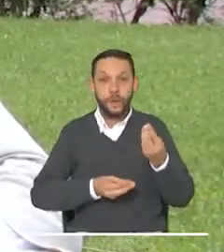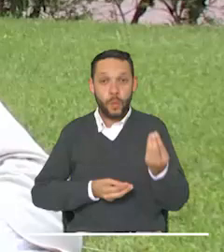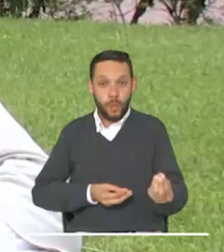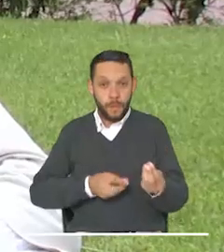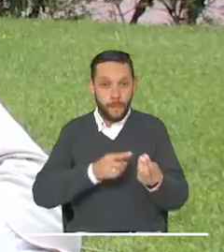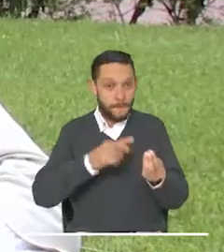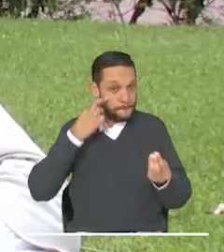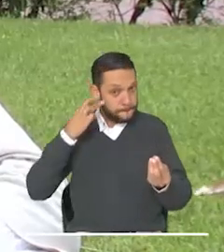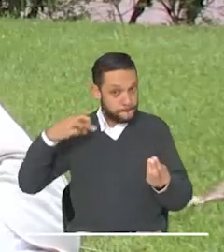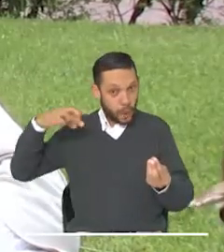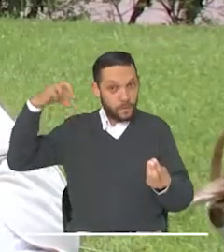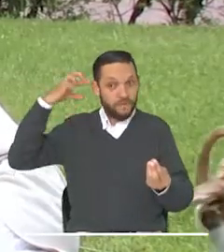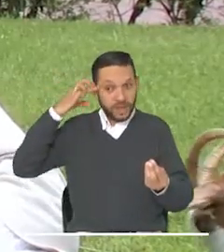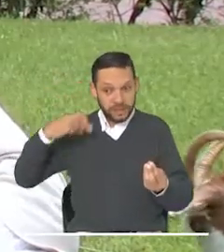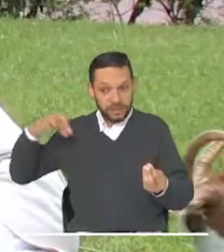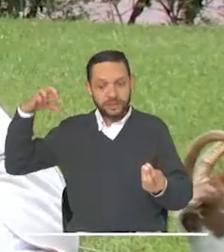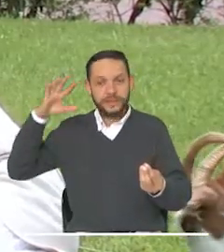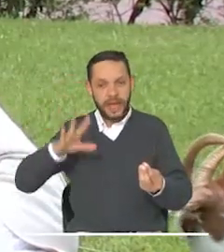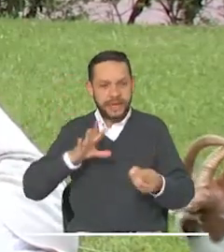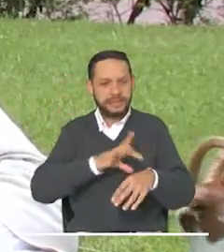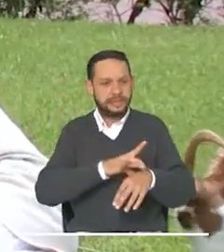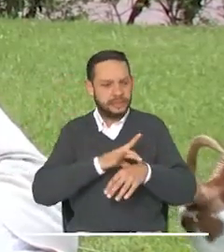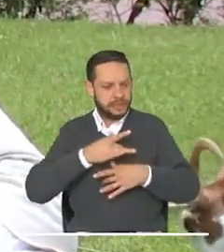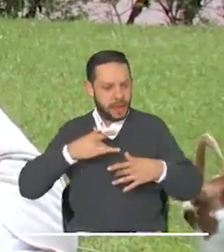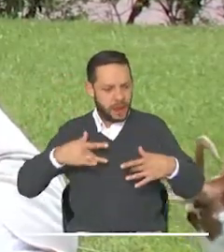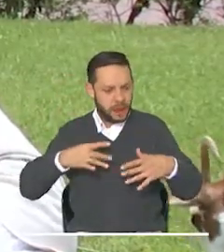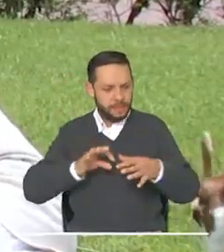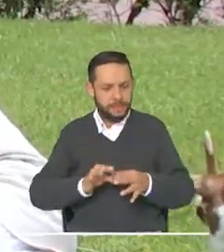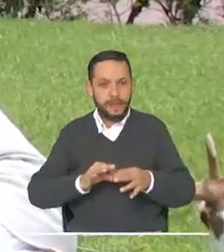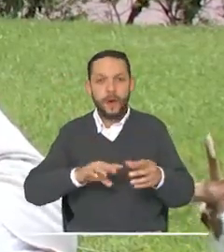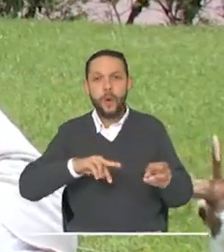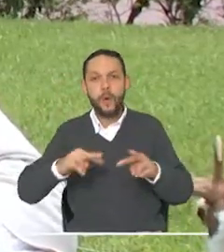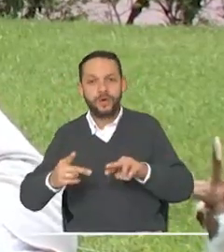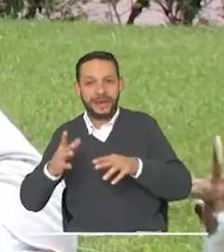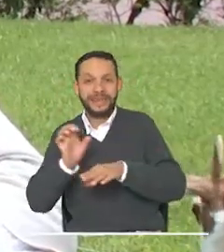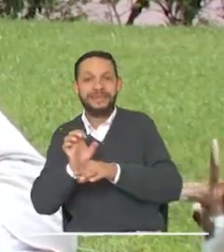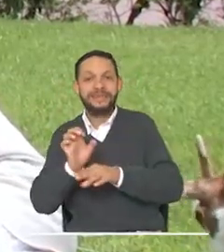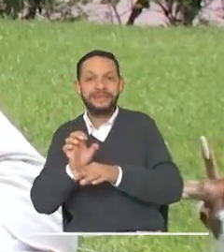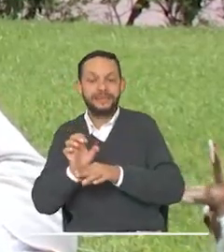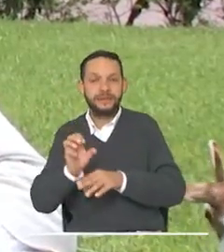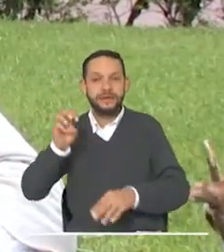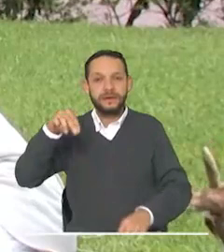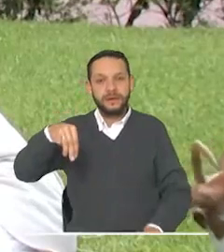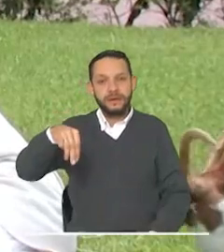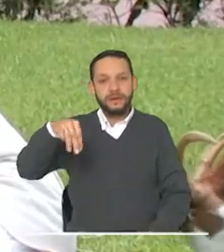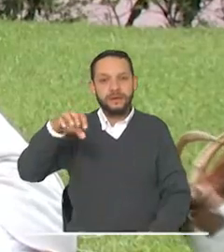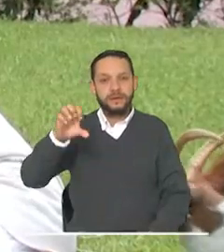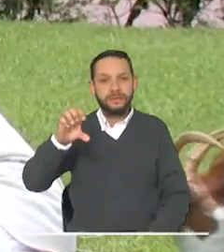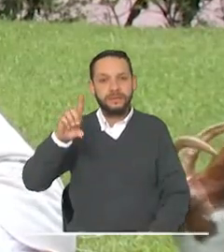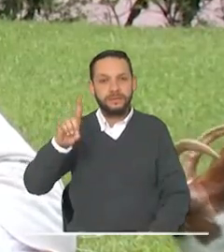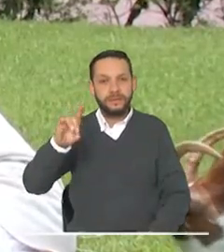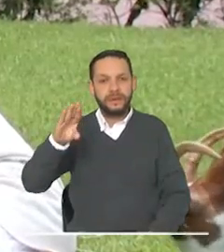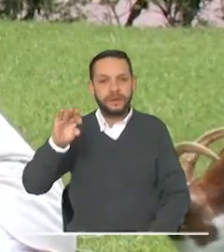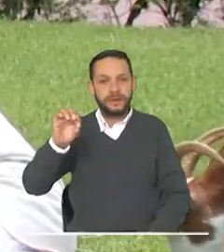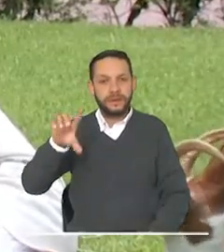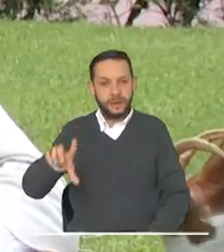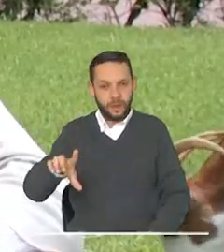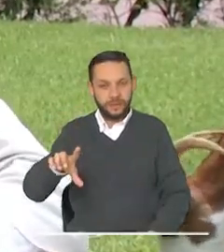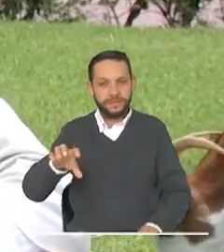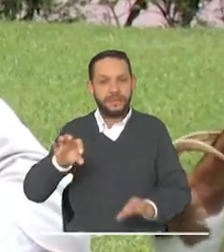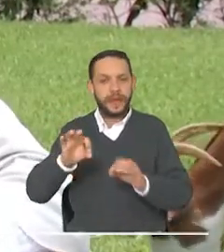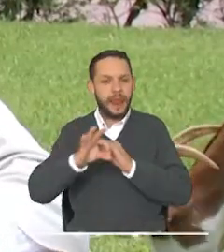en diferentes áreas de la salud medicol que es una reconocida entidad ips de manizales que trabaja Salud